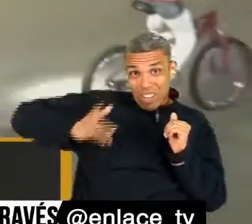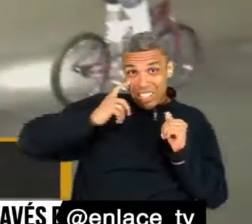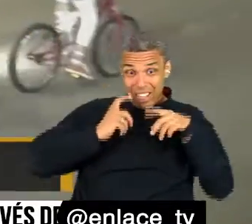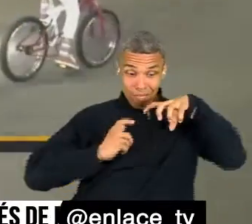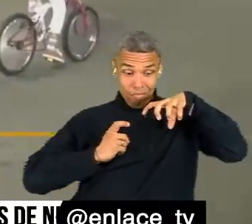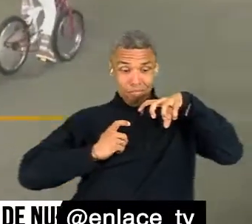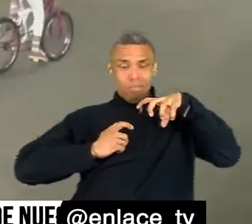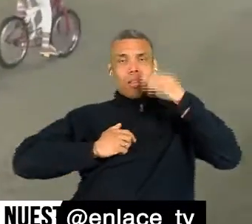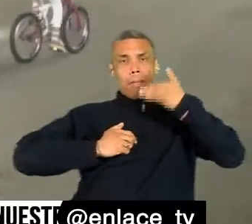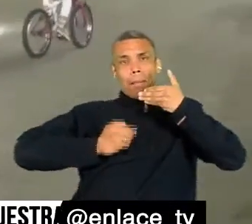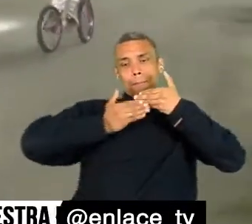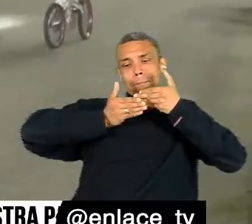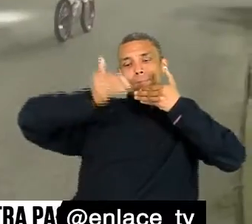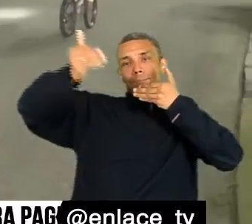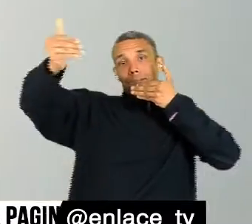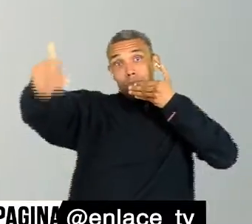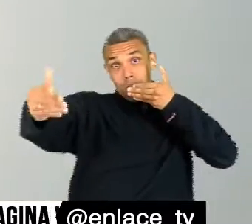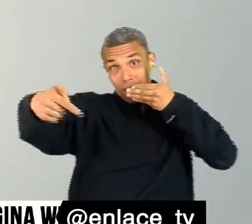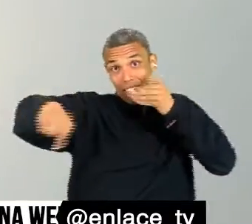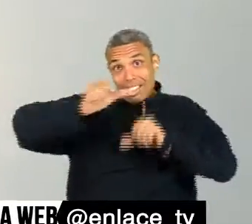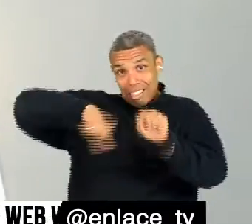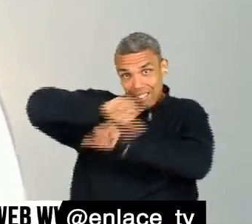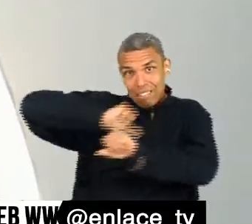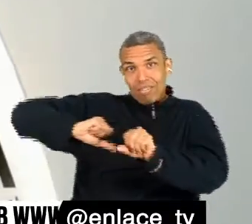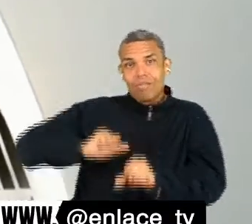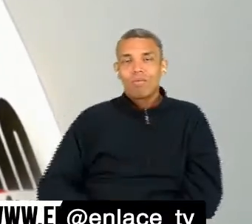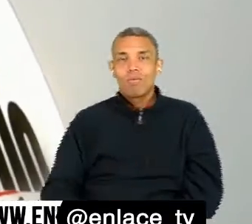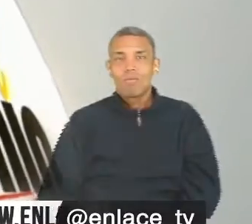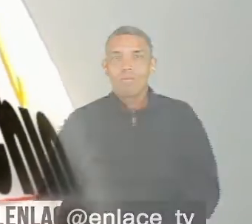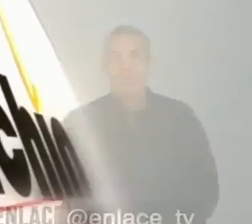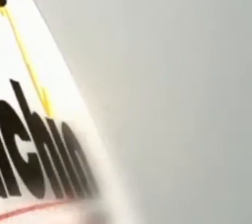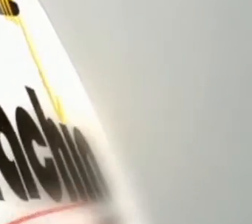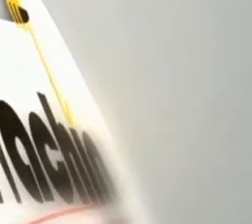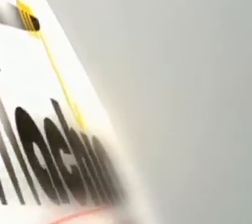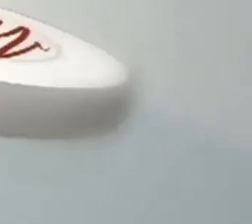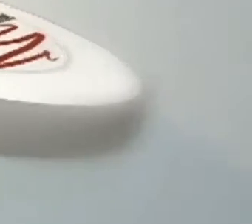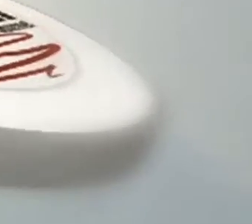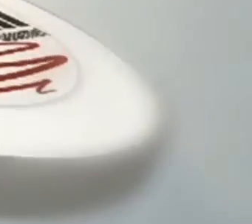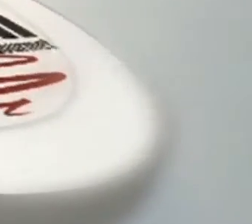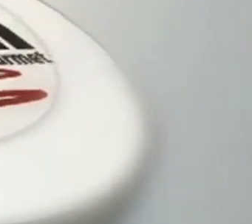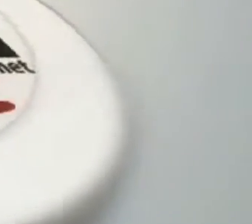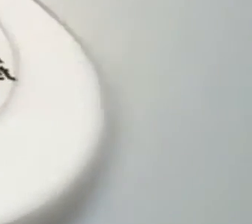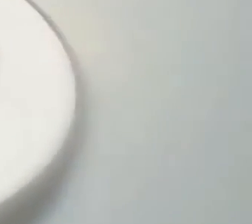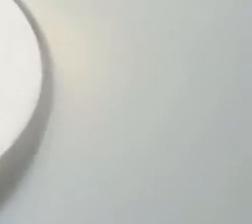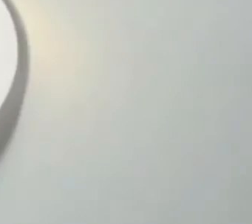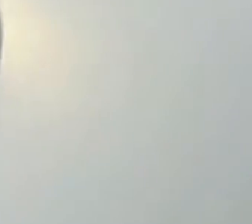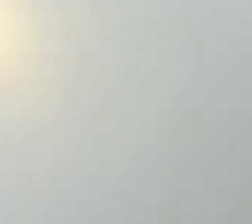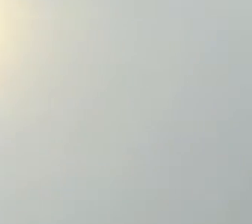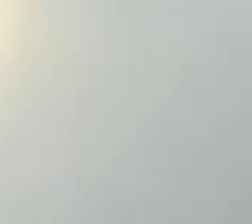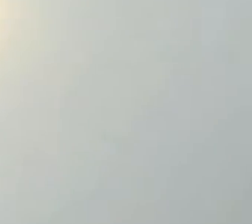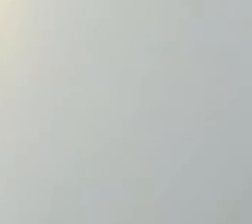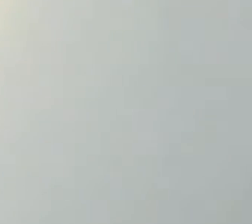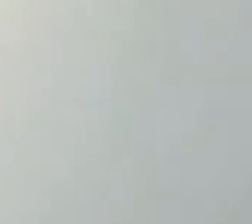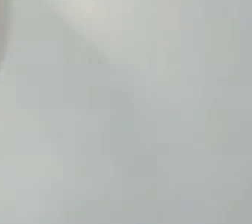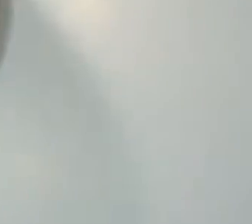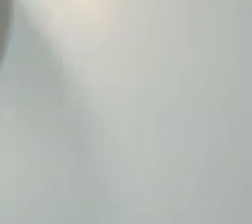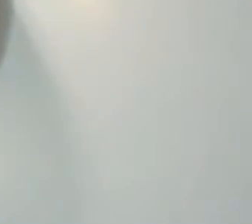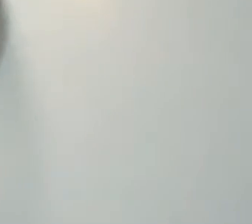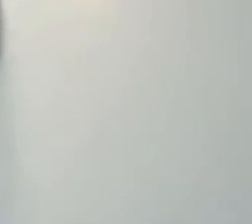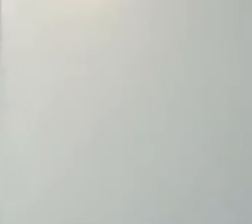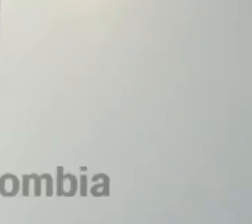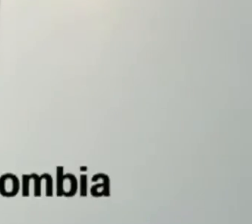conocidas canchas municipales. Hasta aquí los deportes, con el patrocinio de Restaurante El Machín Gourmet, ahora en su